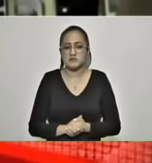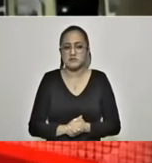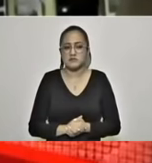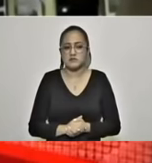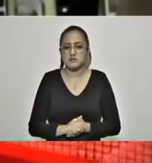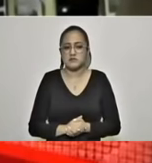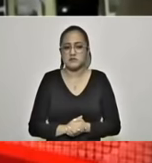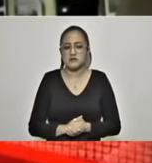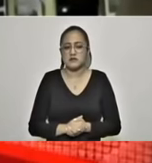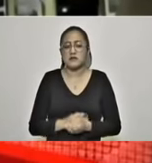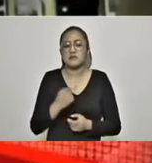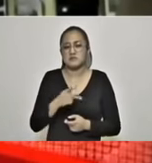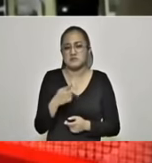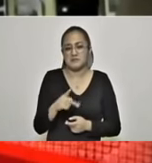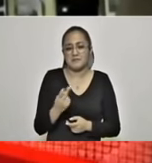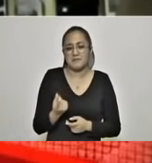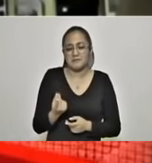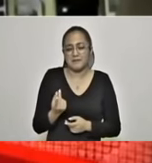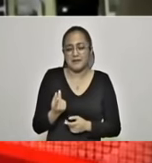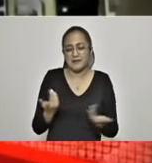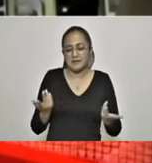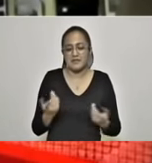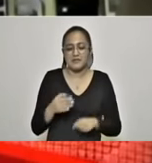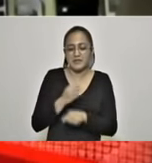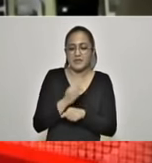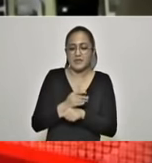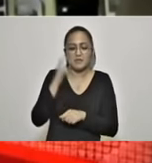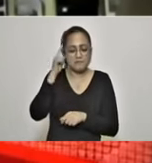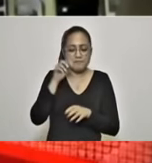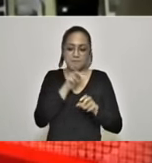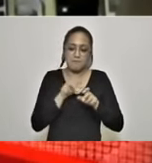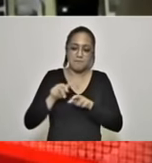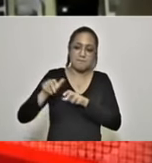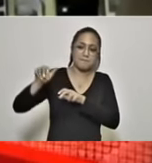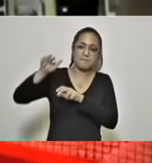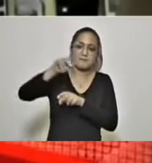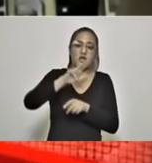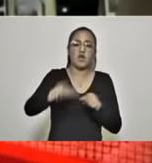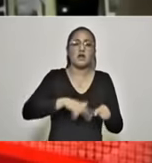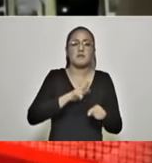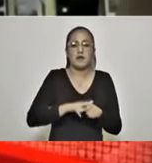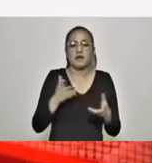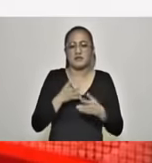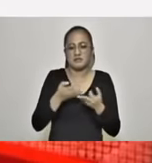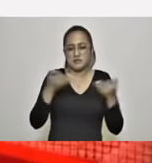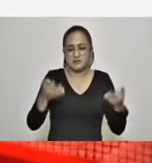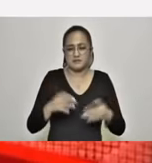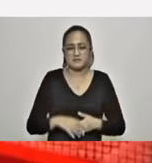peludito con a través de estos escalones que se forman de forma natural